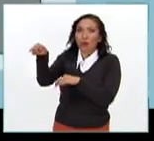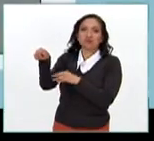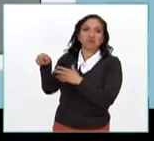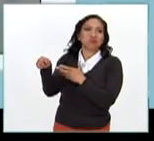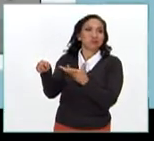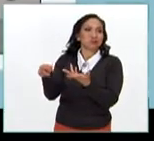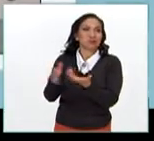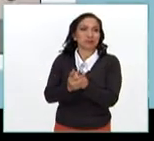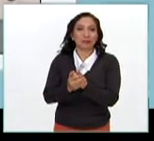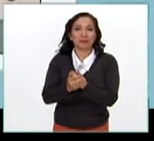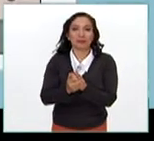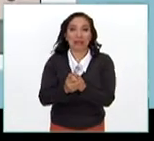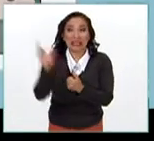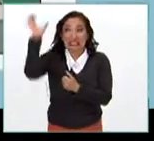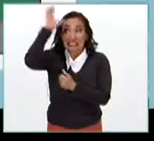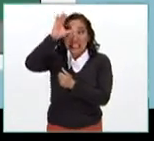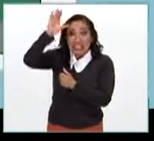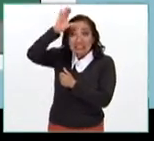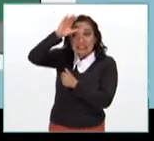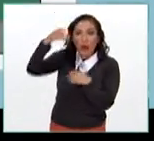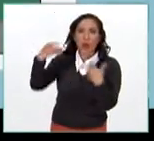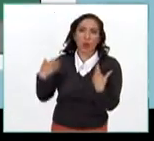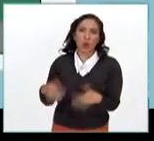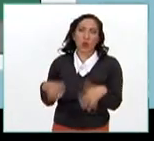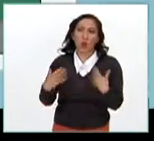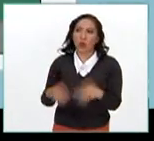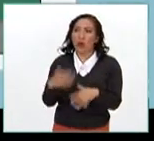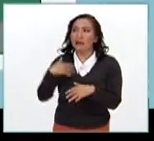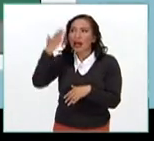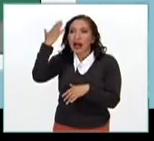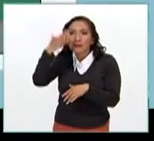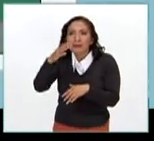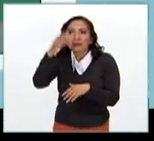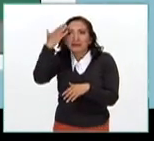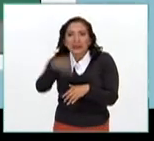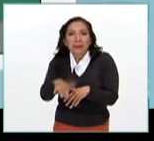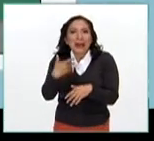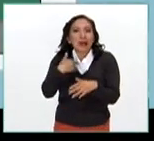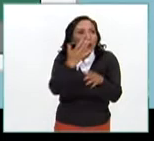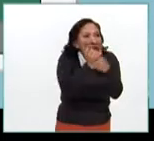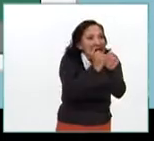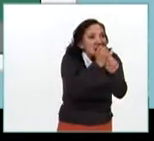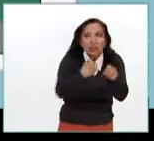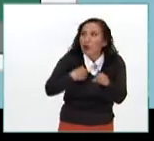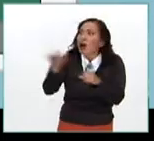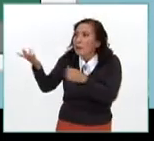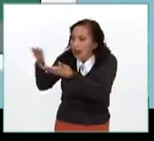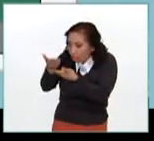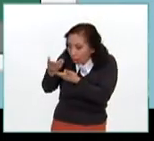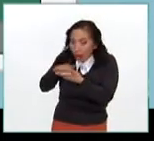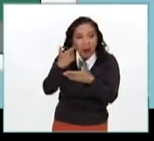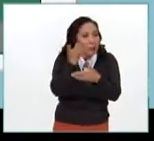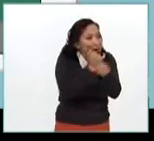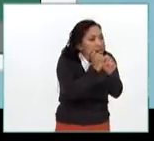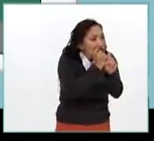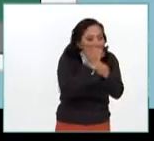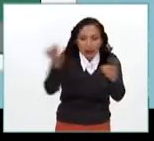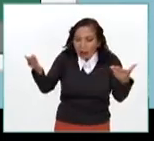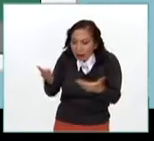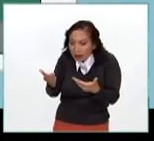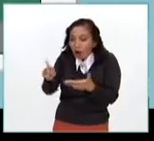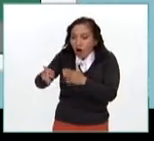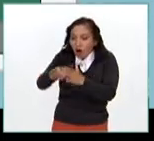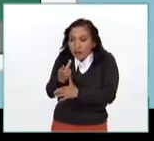vaya, en la ciencia pues también hay que informarse. Tienes que enterar tú como editor, sí, claro. Tienes que enterar y luego resulta que tienes